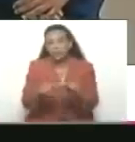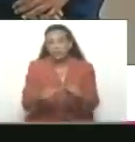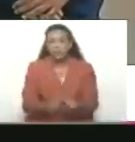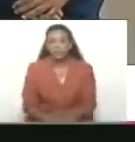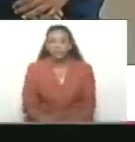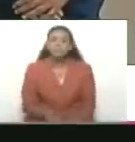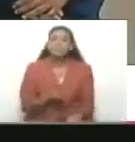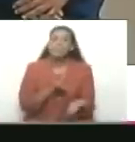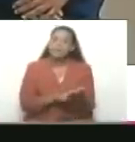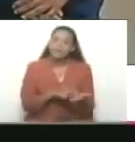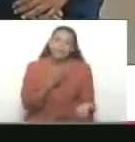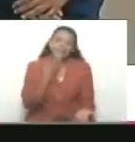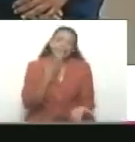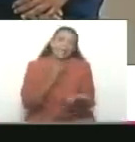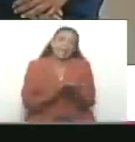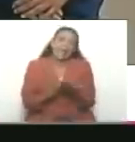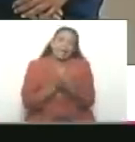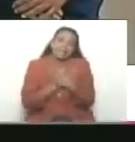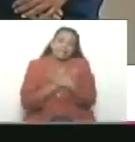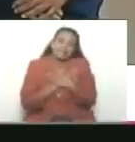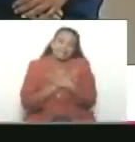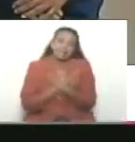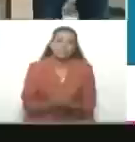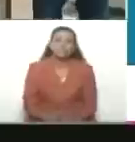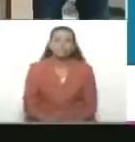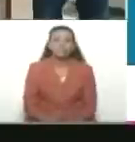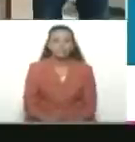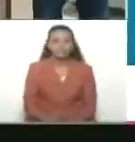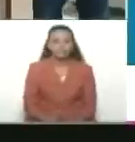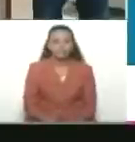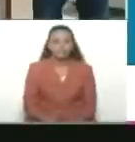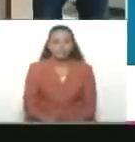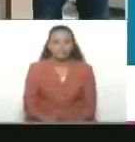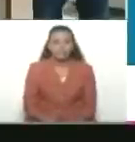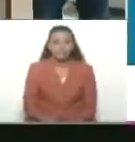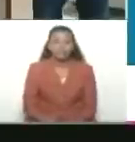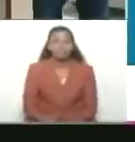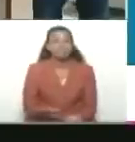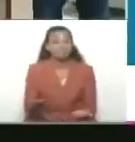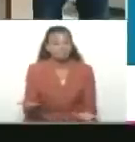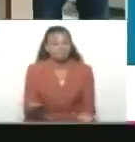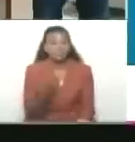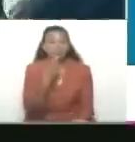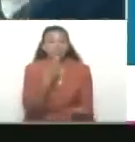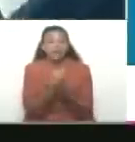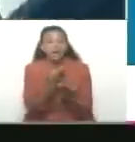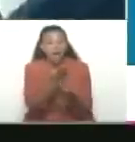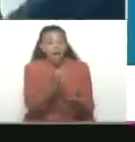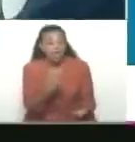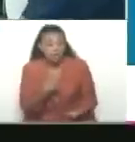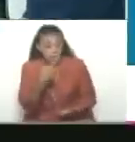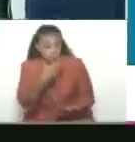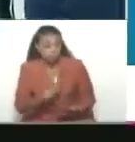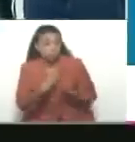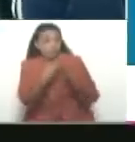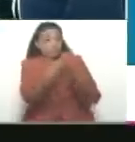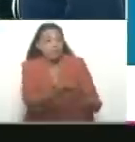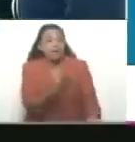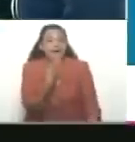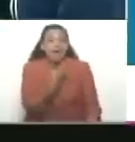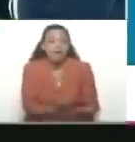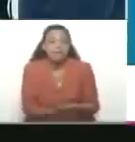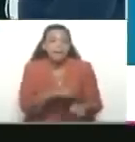verdadera Muchísimas gracias Bueno Jessica Yo te tengo que dar las gracias a ti